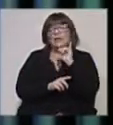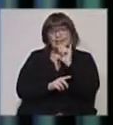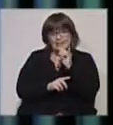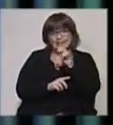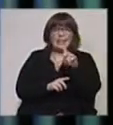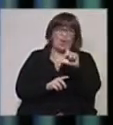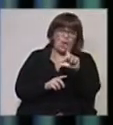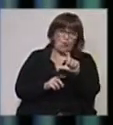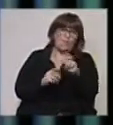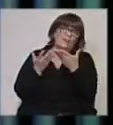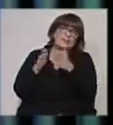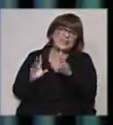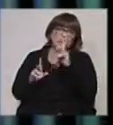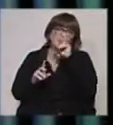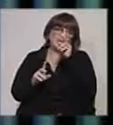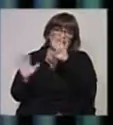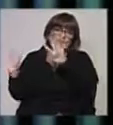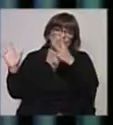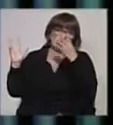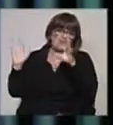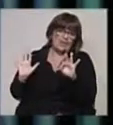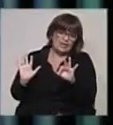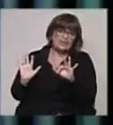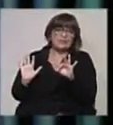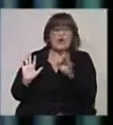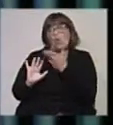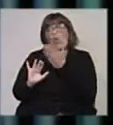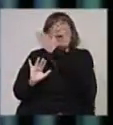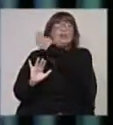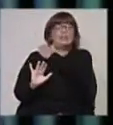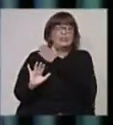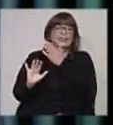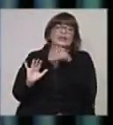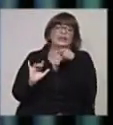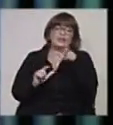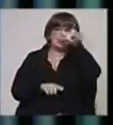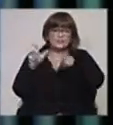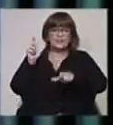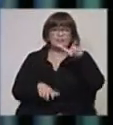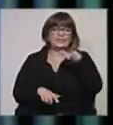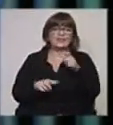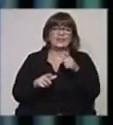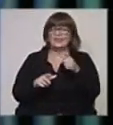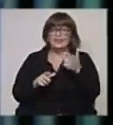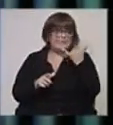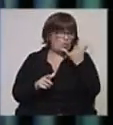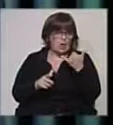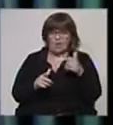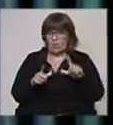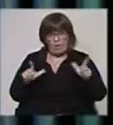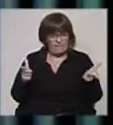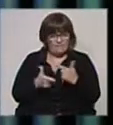de principios de los 90, bueno, ni que hablar hacia atrás, eran esos que no existían los celulares, estaba mucho